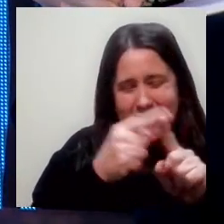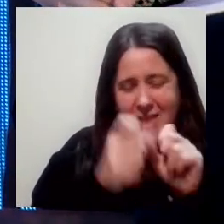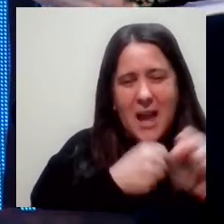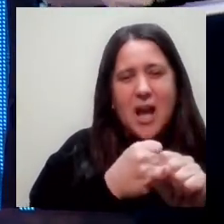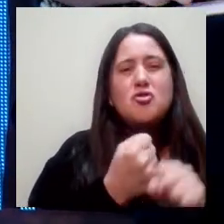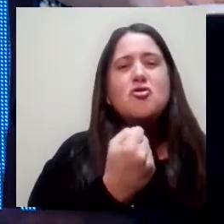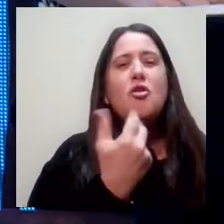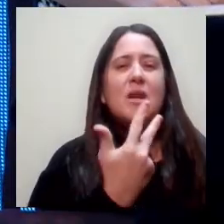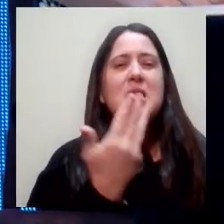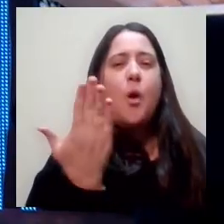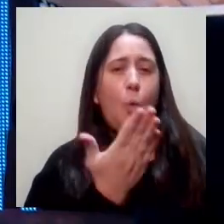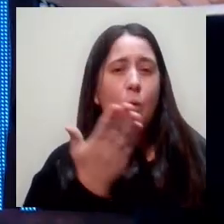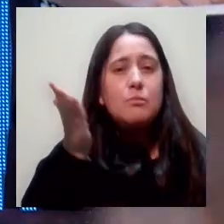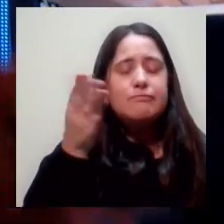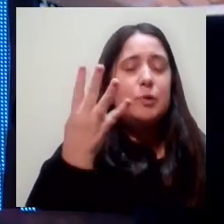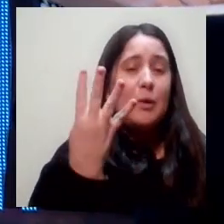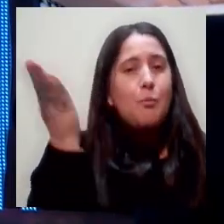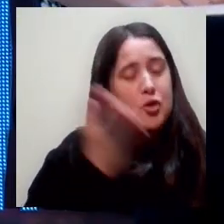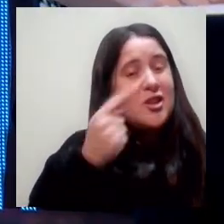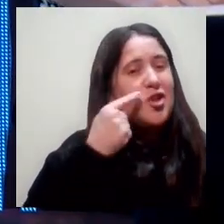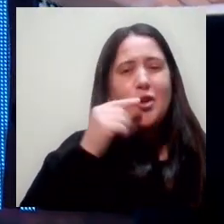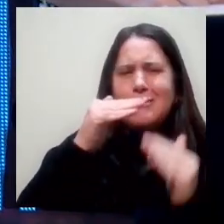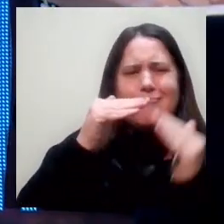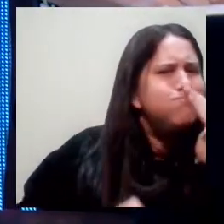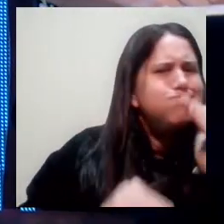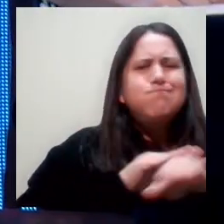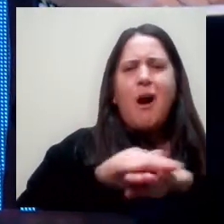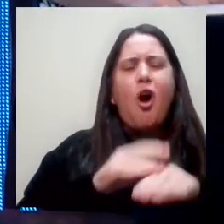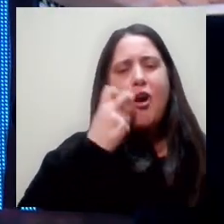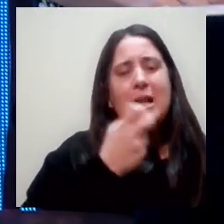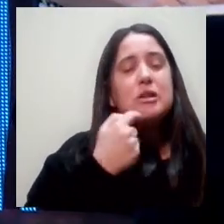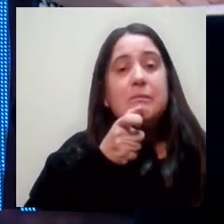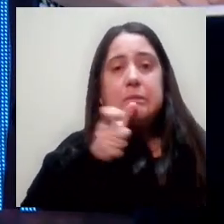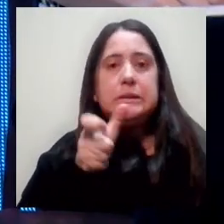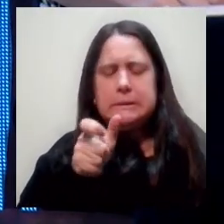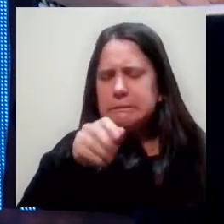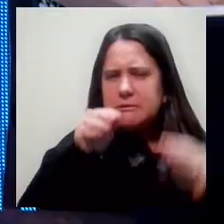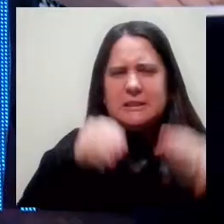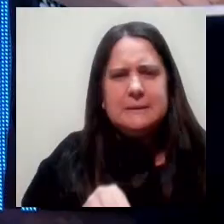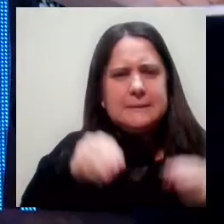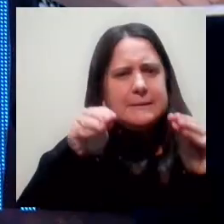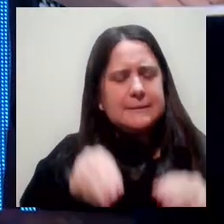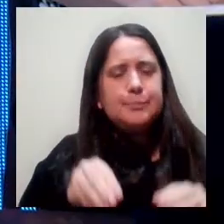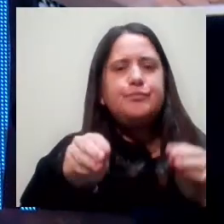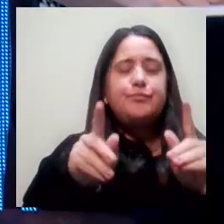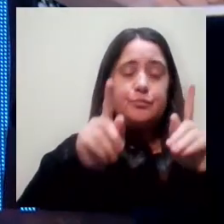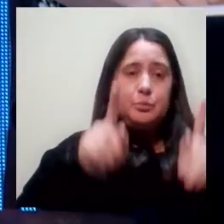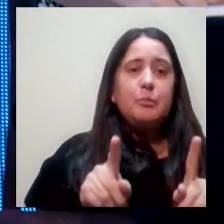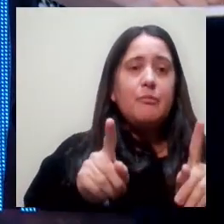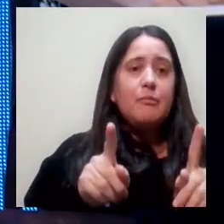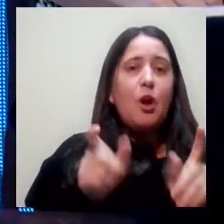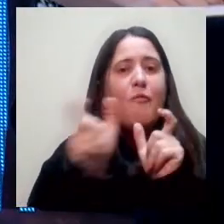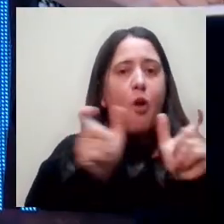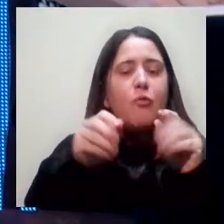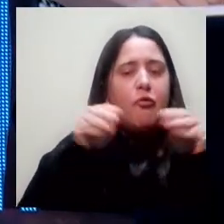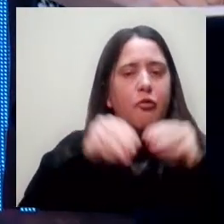más bajo en oralidad, que quiere decir que presentan un vocabulario muy escaso y que participan oralmente o que